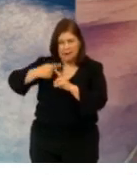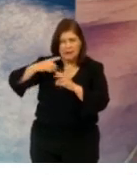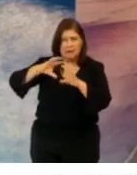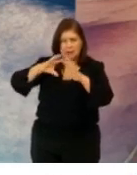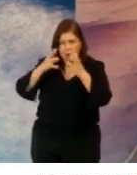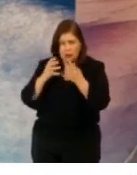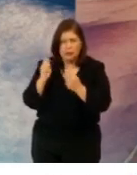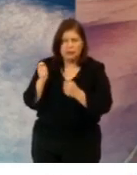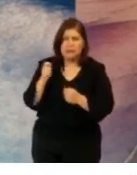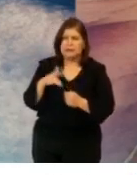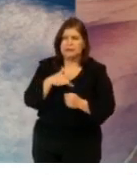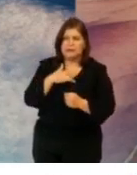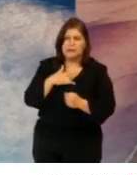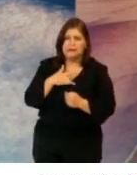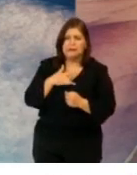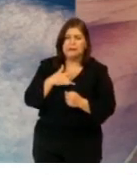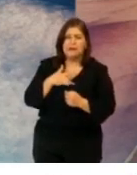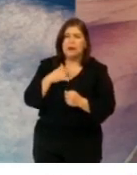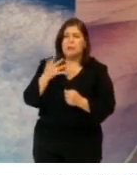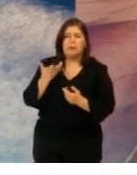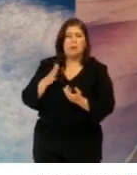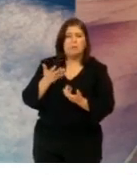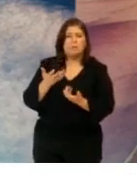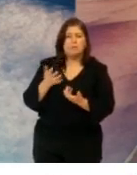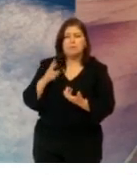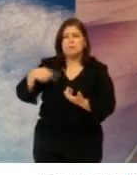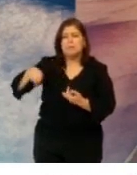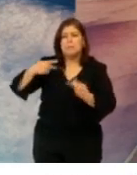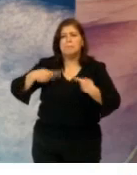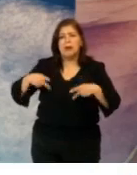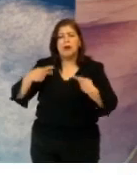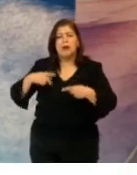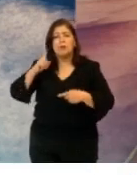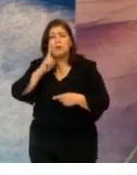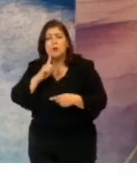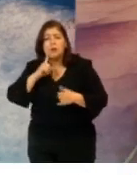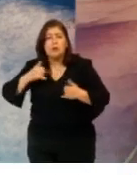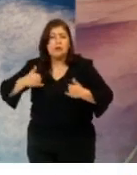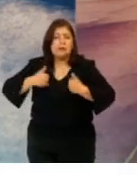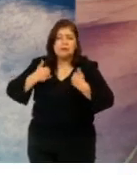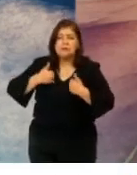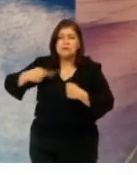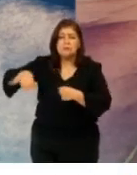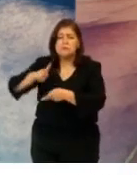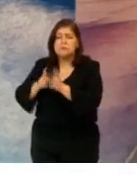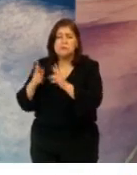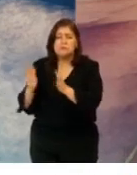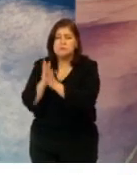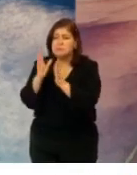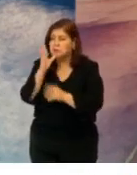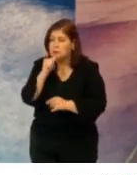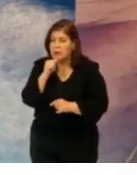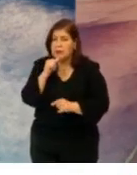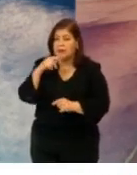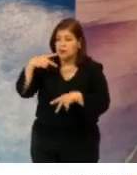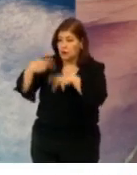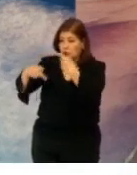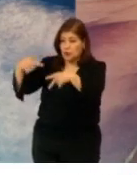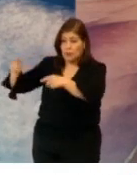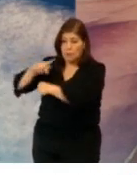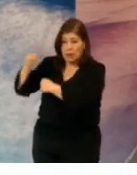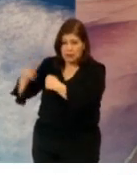personas que están fuera de todas estas conversaciones, son mujeres y niñas. En su país, no quería apuntar con el dedo, en su